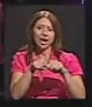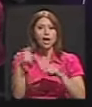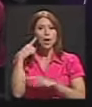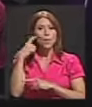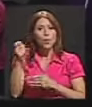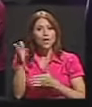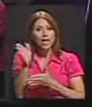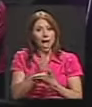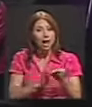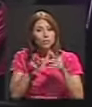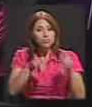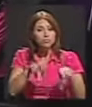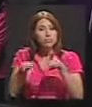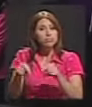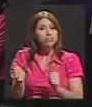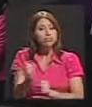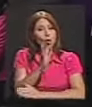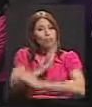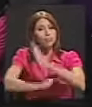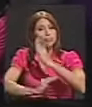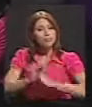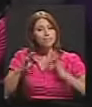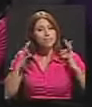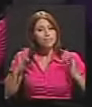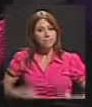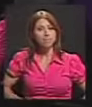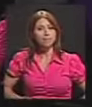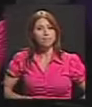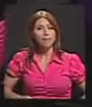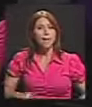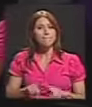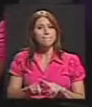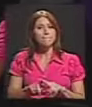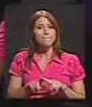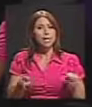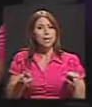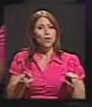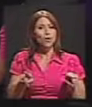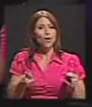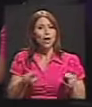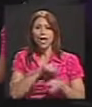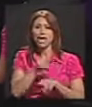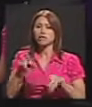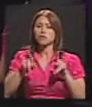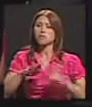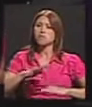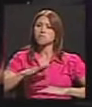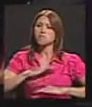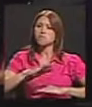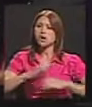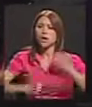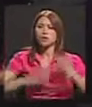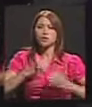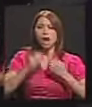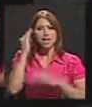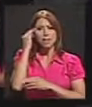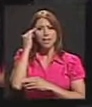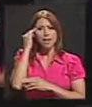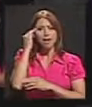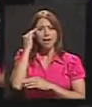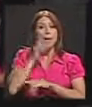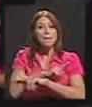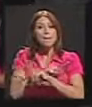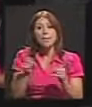gente con una discapacidad física pero totalmente plena a nivel emocional y mental mientras que hay